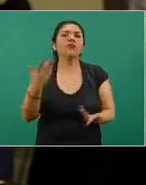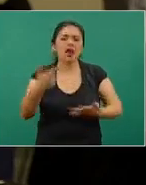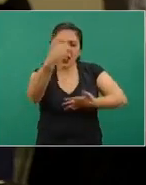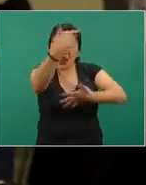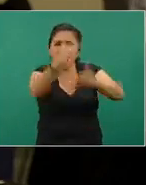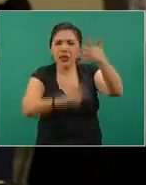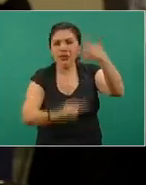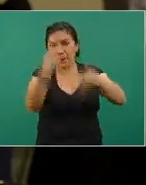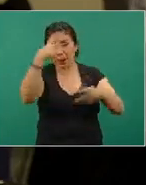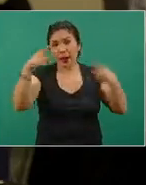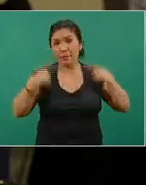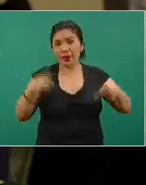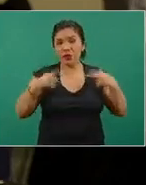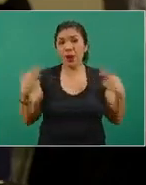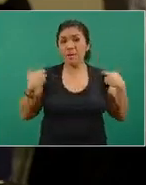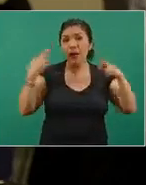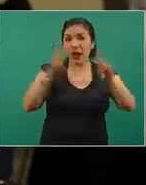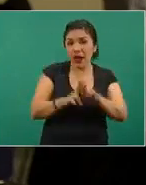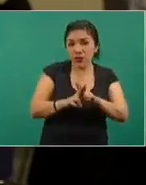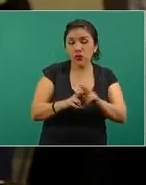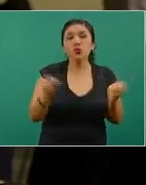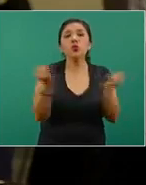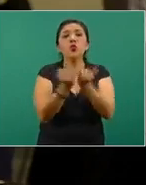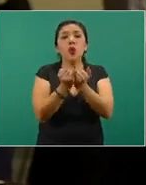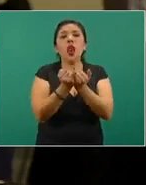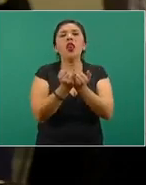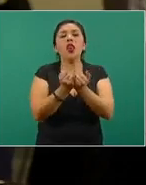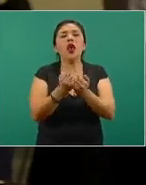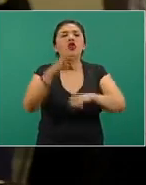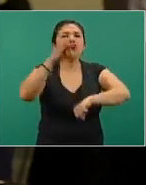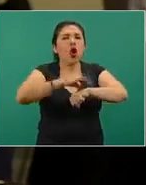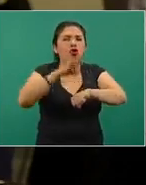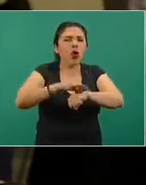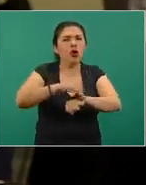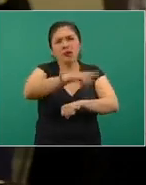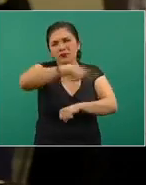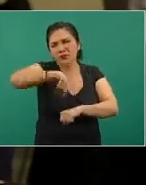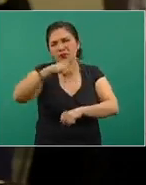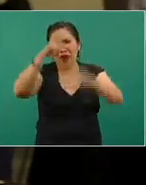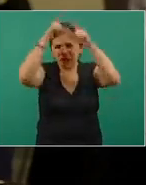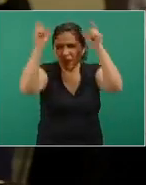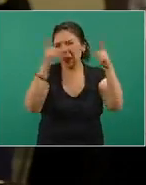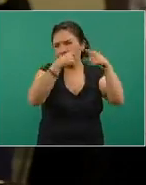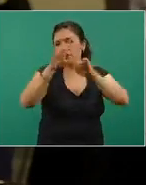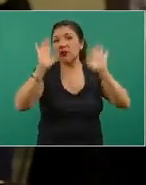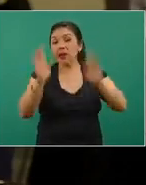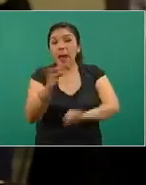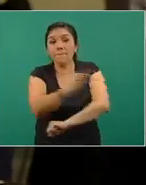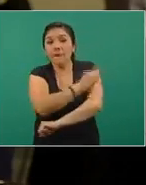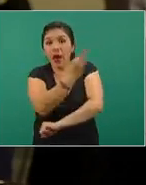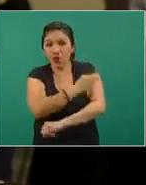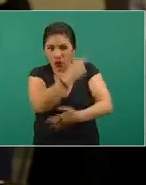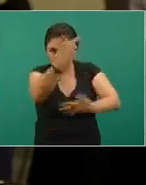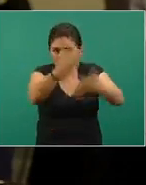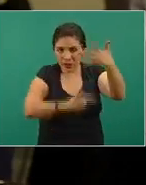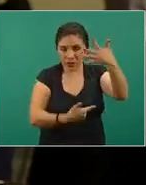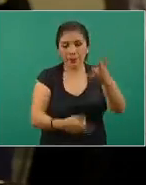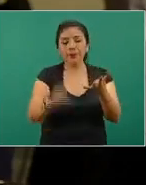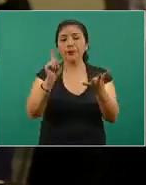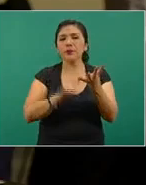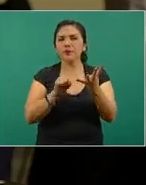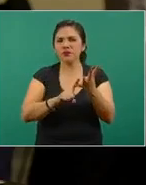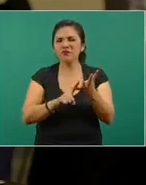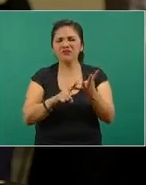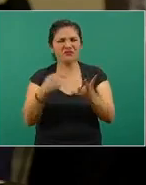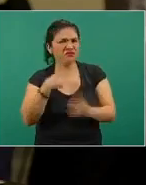de personal educativo y también el de médicos que se han recibido la vacuna. Y un cuarto,